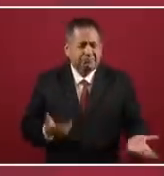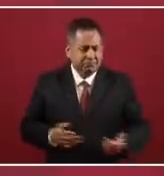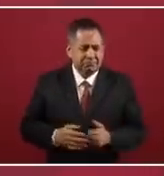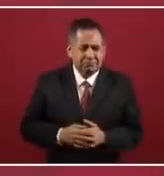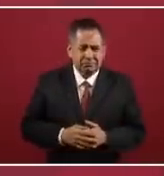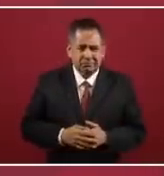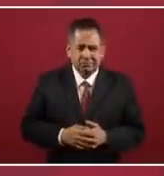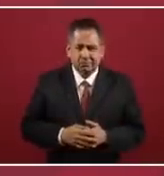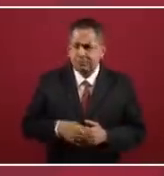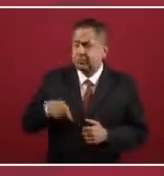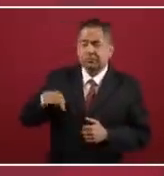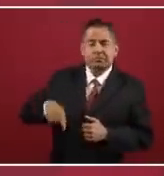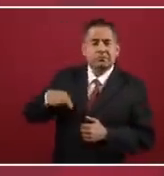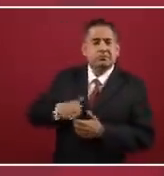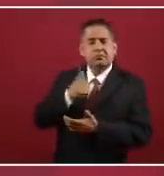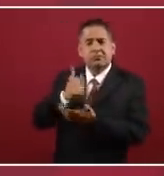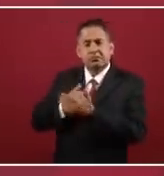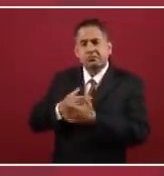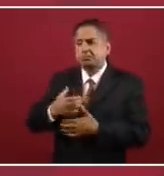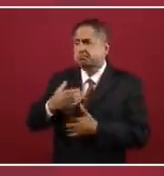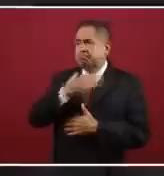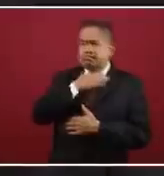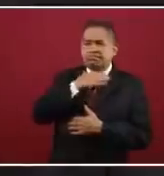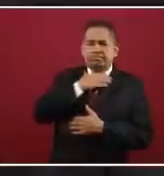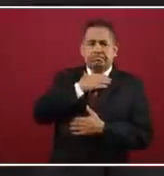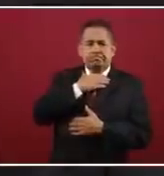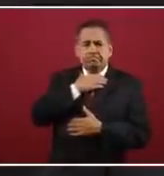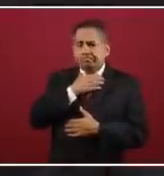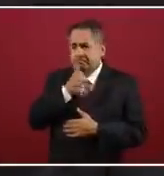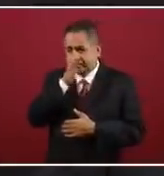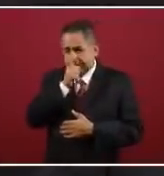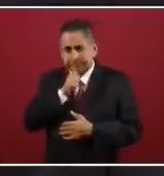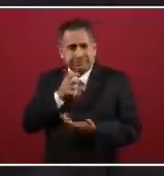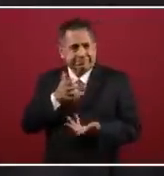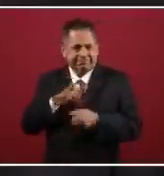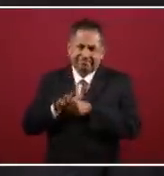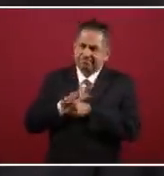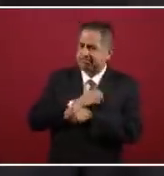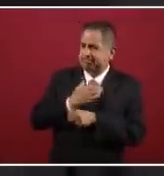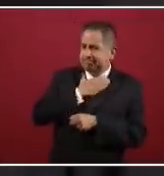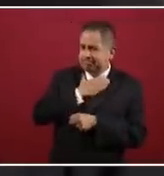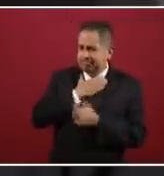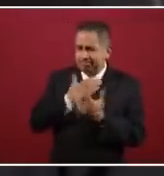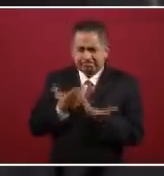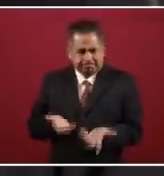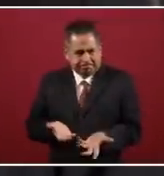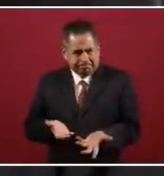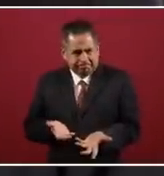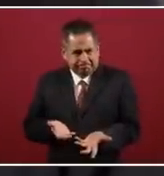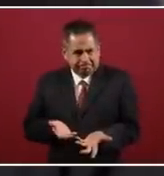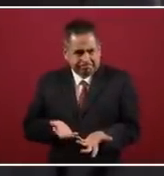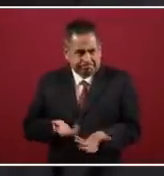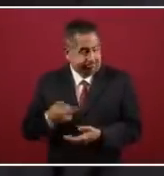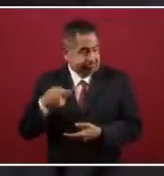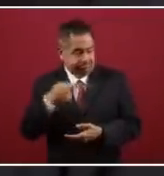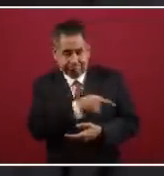se satura el actual aeropuerto de la Ciudad de México? Lo que quieren es